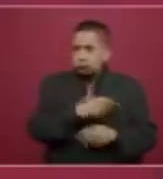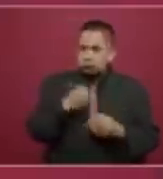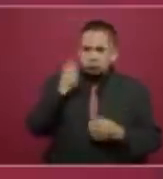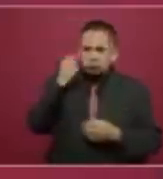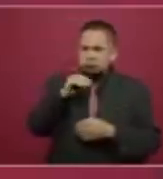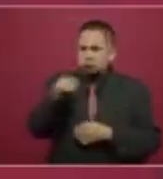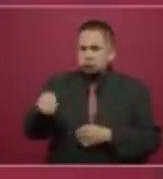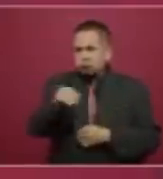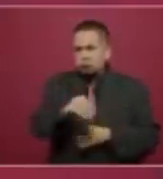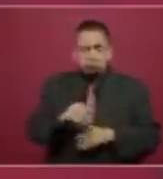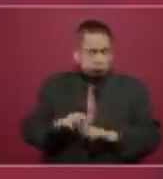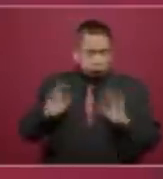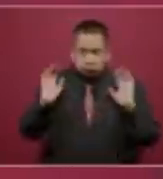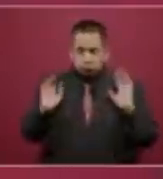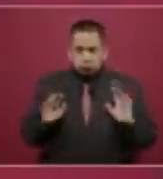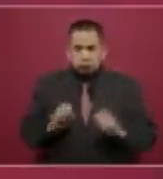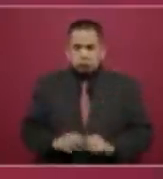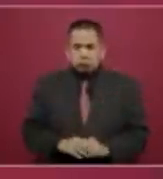pues